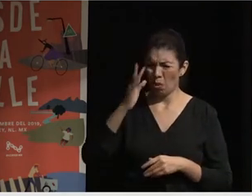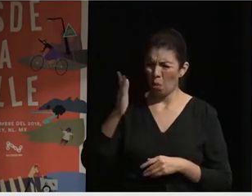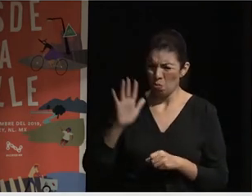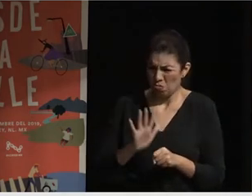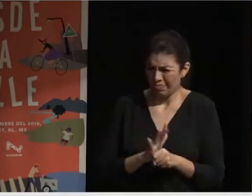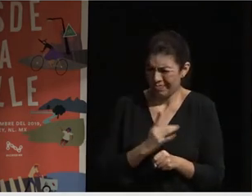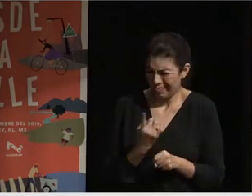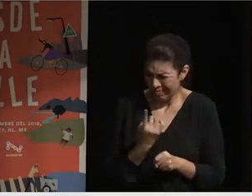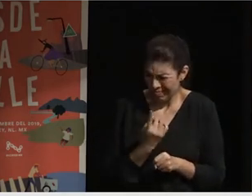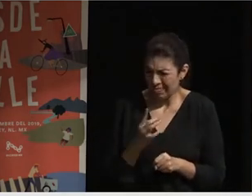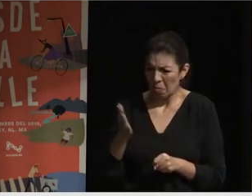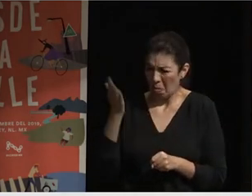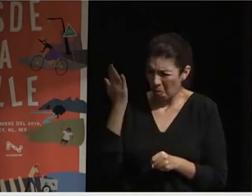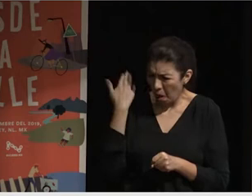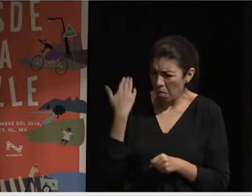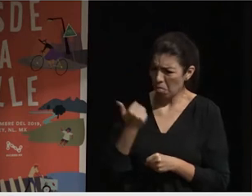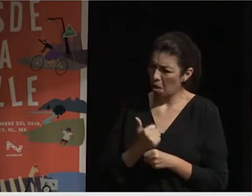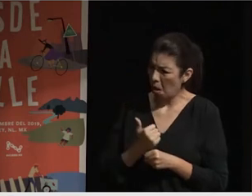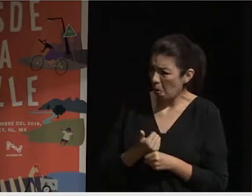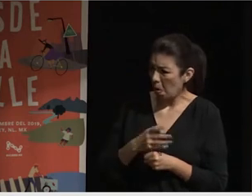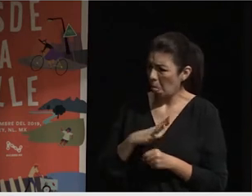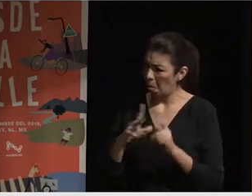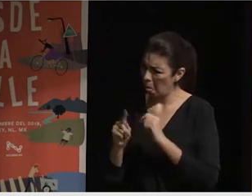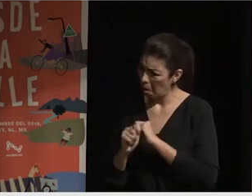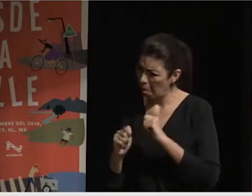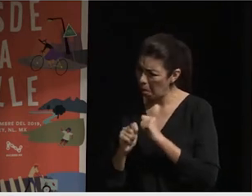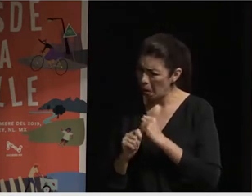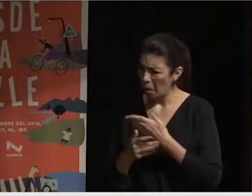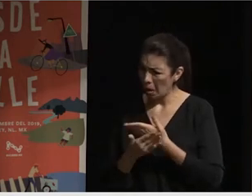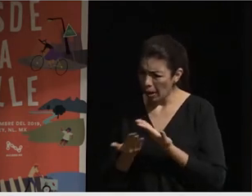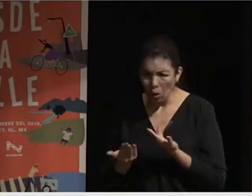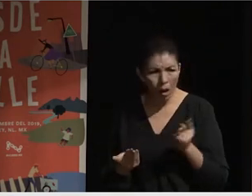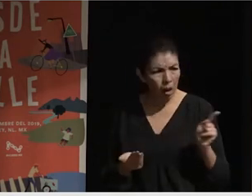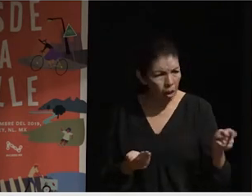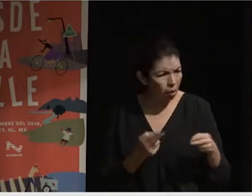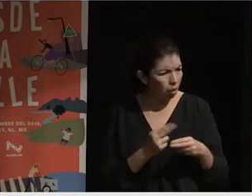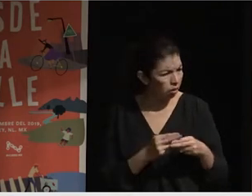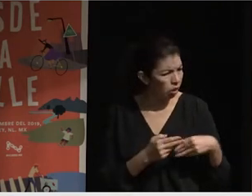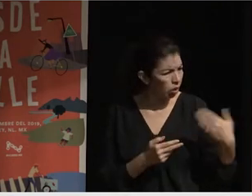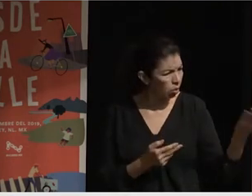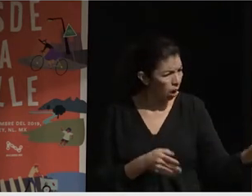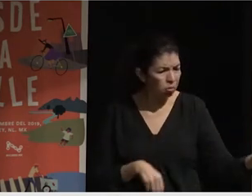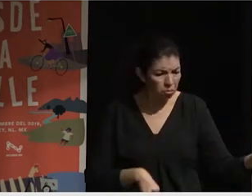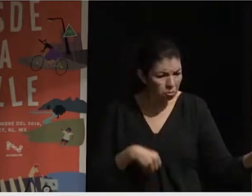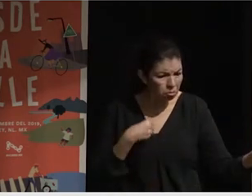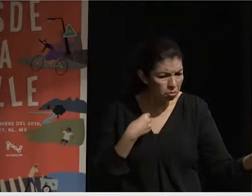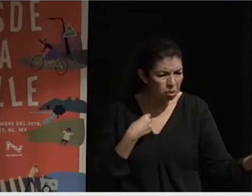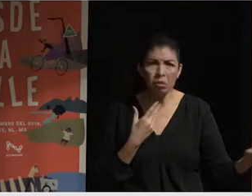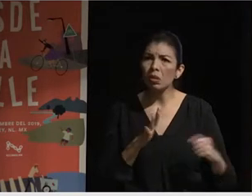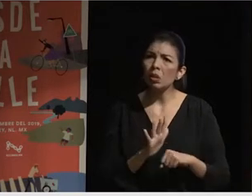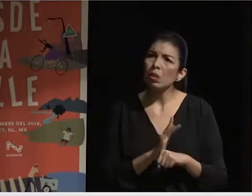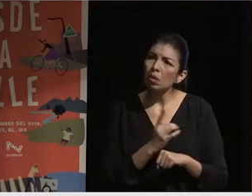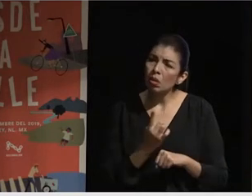de productos y servicios también, pero también la mantiene el vigilante del departamento, la mantienen